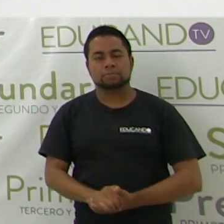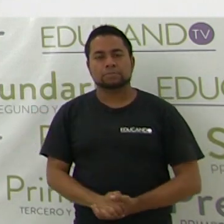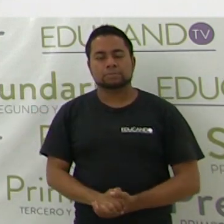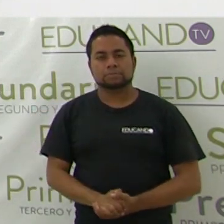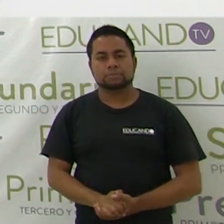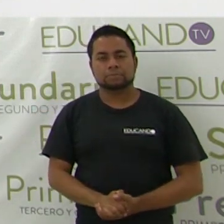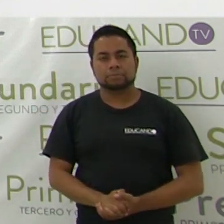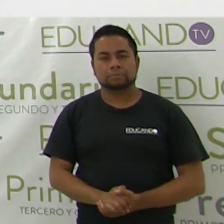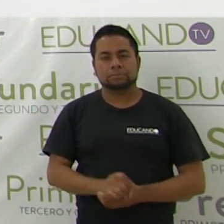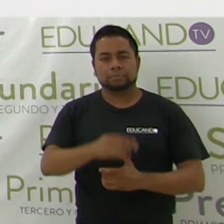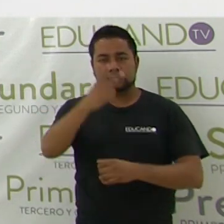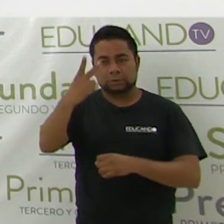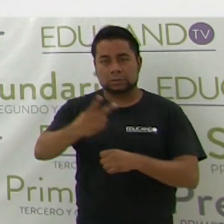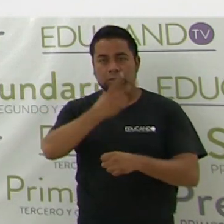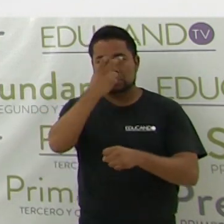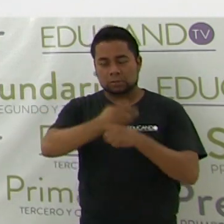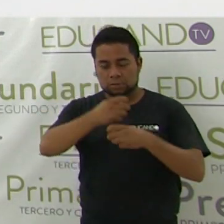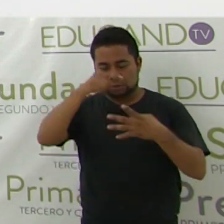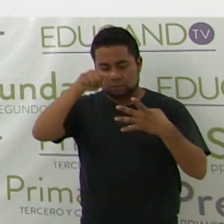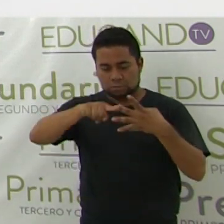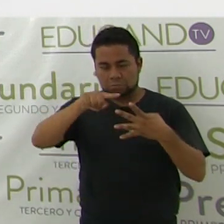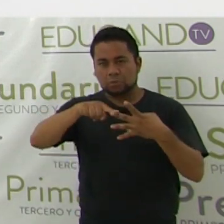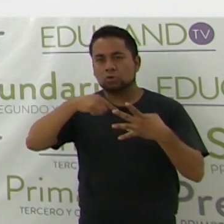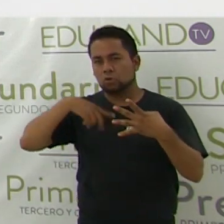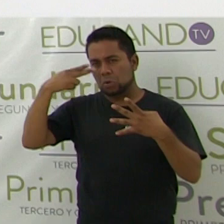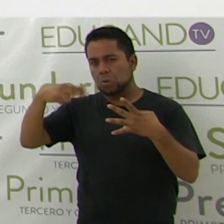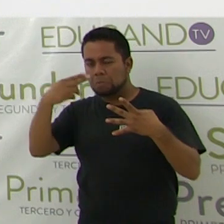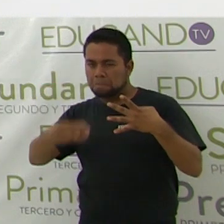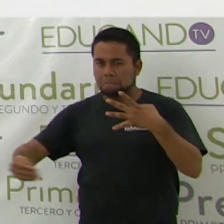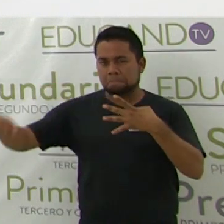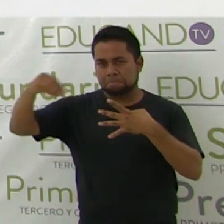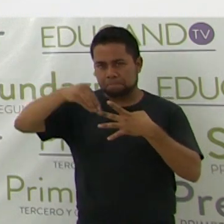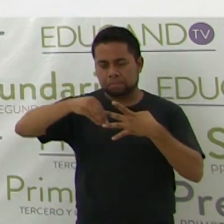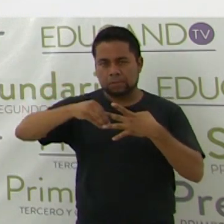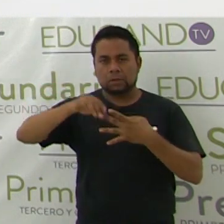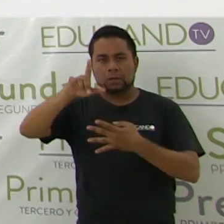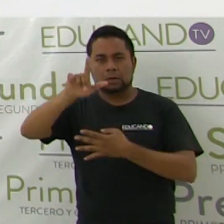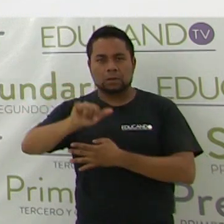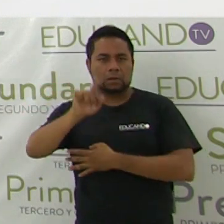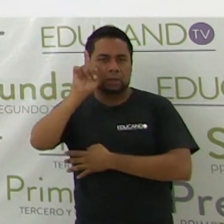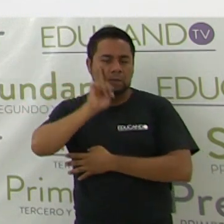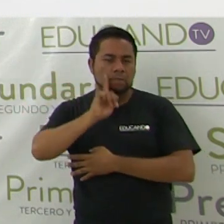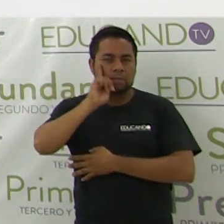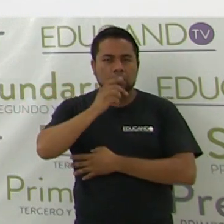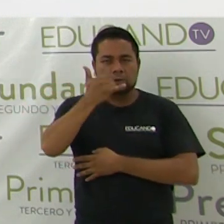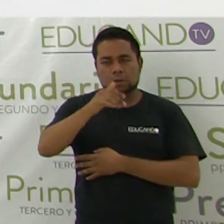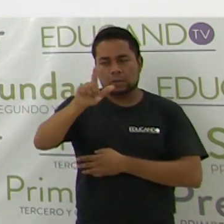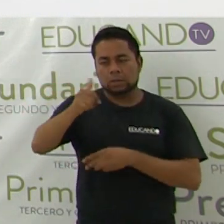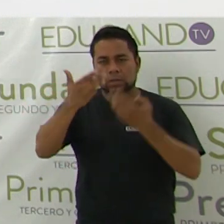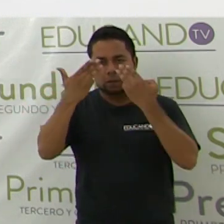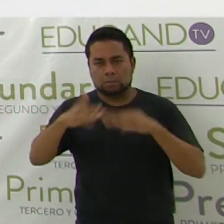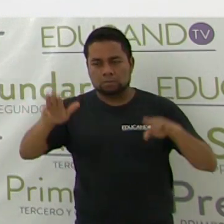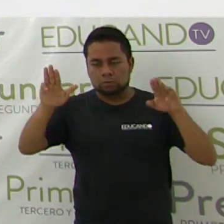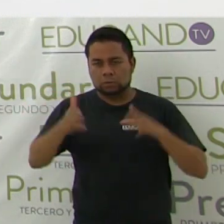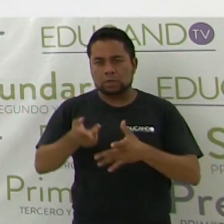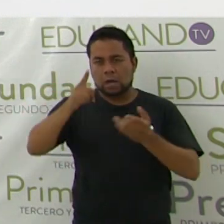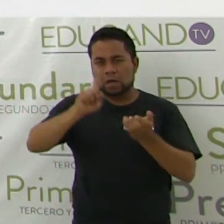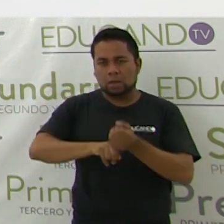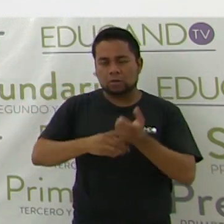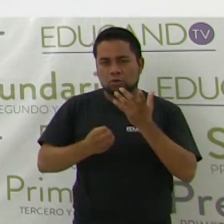El segundo apartado, yo lo nombré La mujer y la música en el nuevo continente.